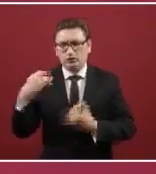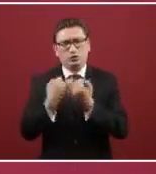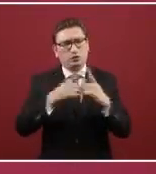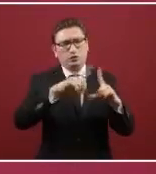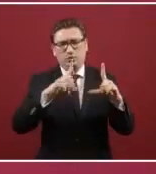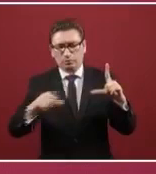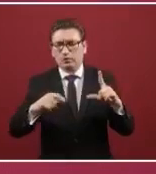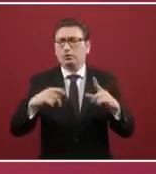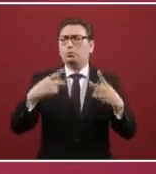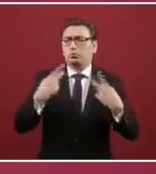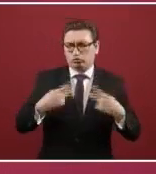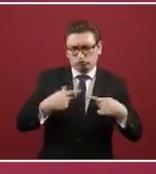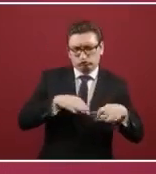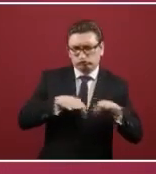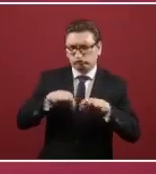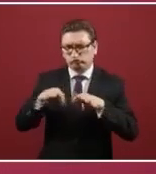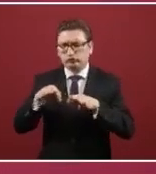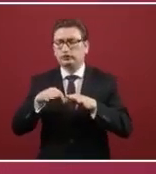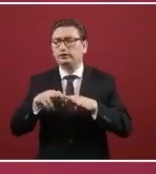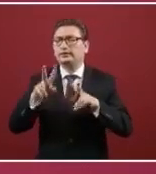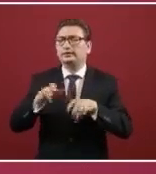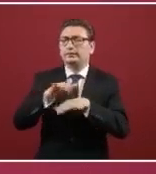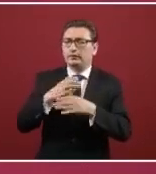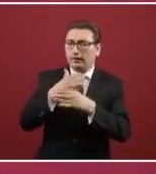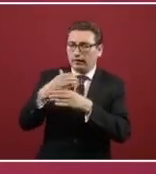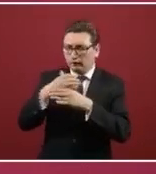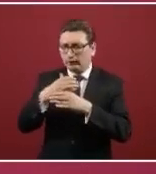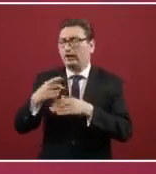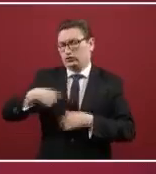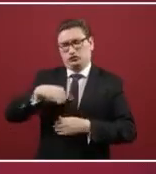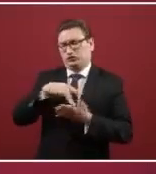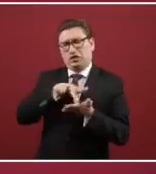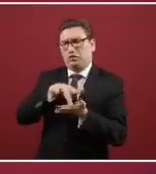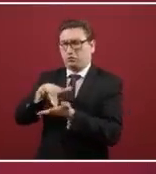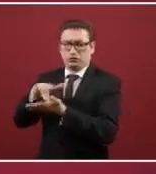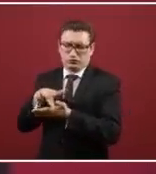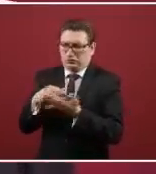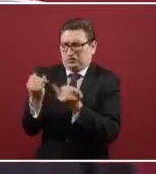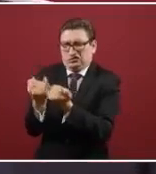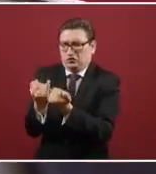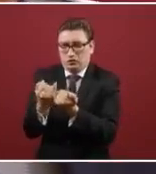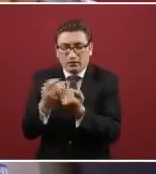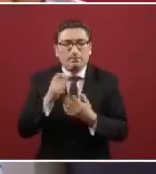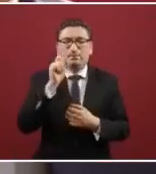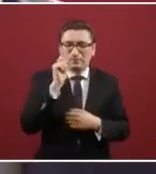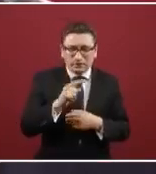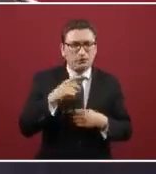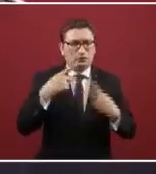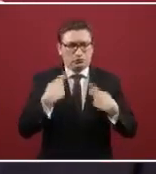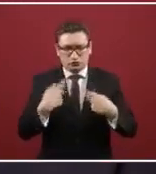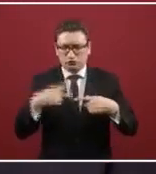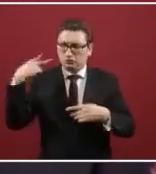Aquí aprovecho para decir que todos los productores de café y de caña